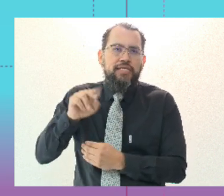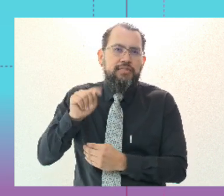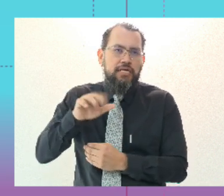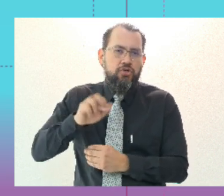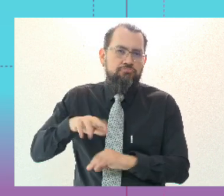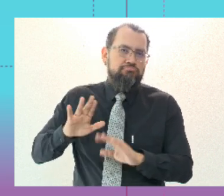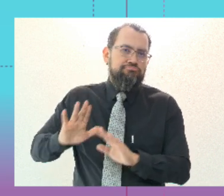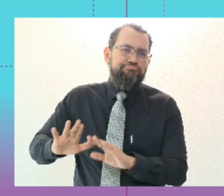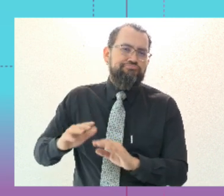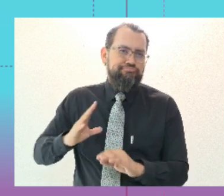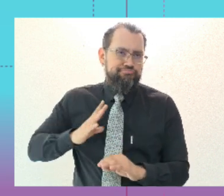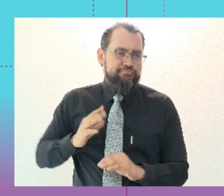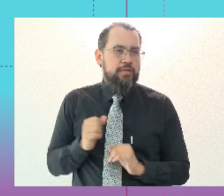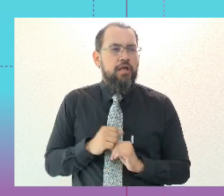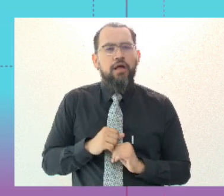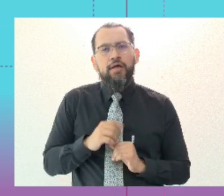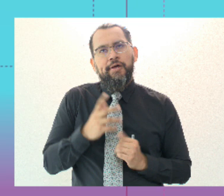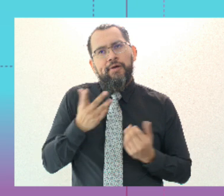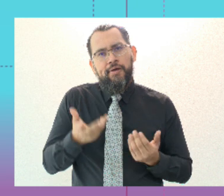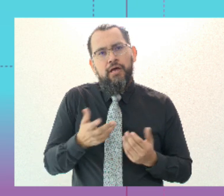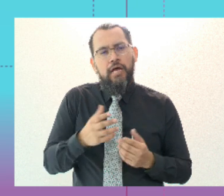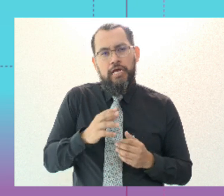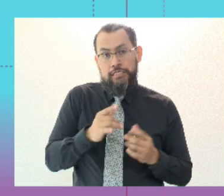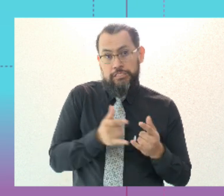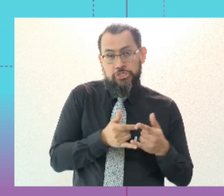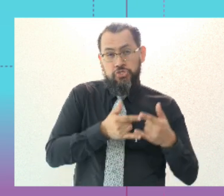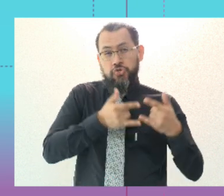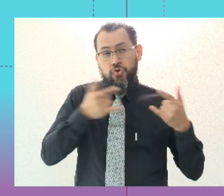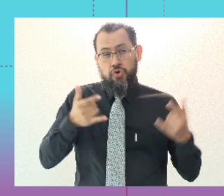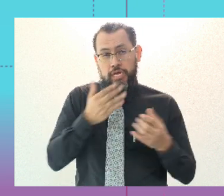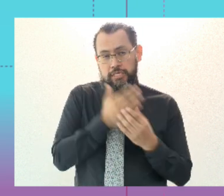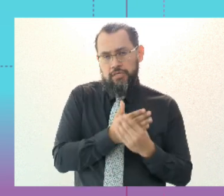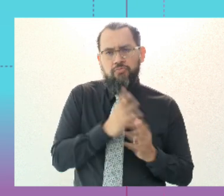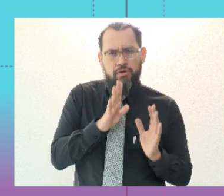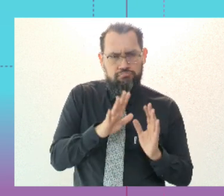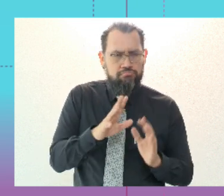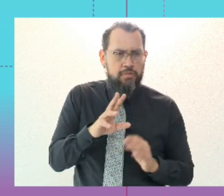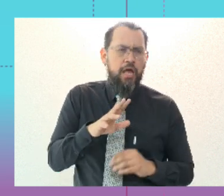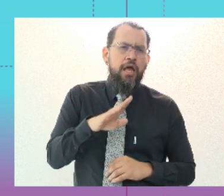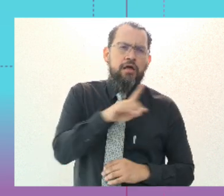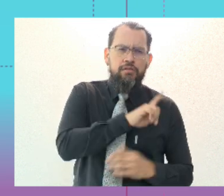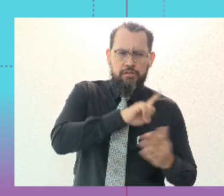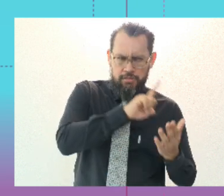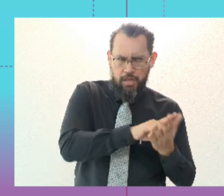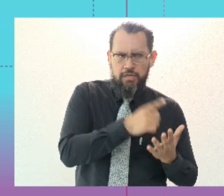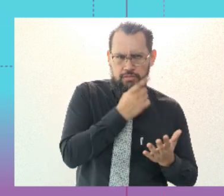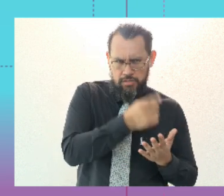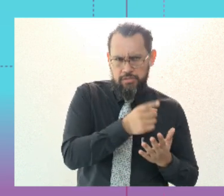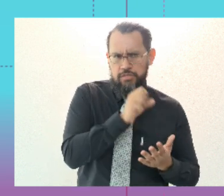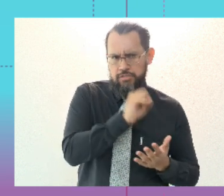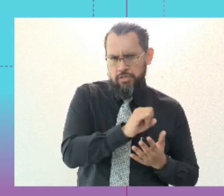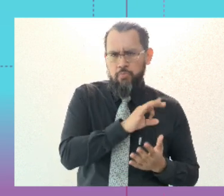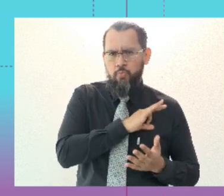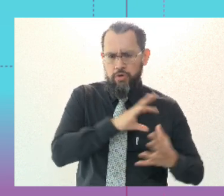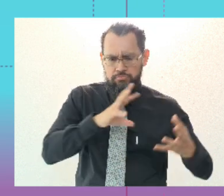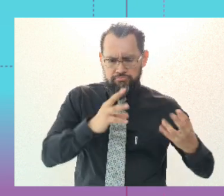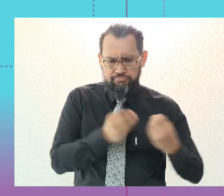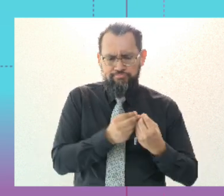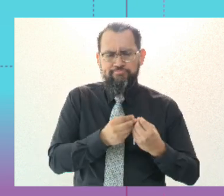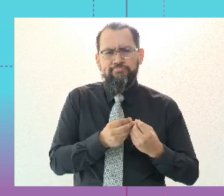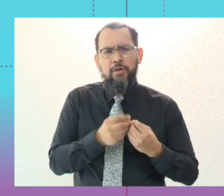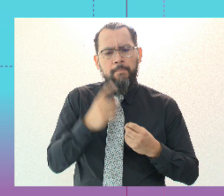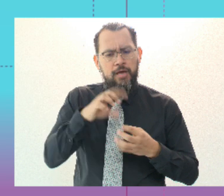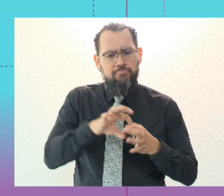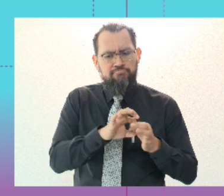histórico, pues no todas las instituciones lo tenemos, lo que sí nos dice la ley es que podemos integrarnos para consolidar